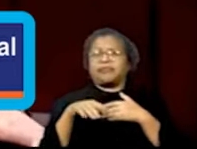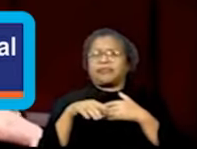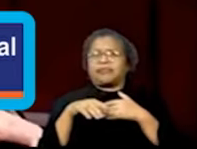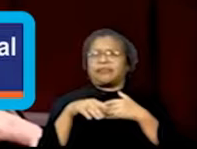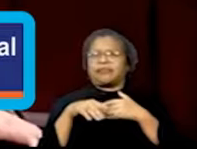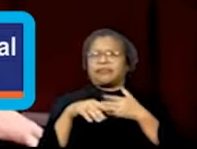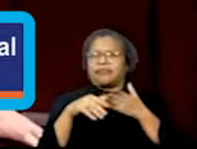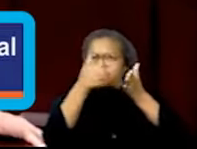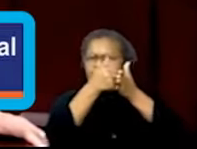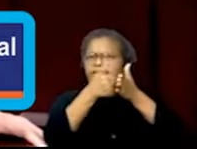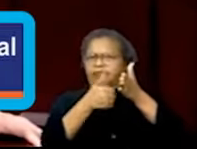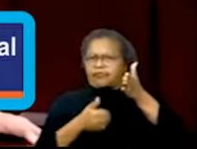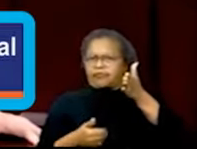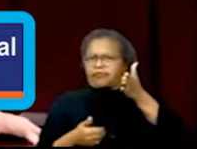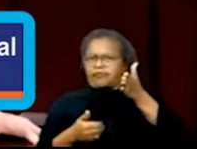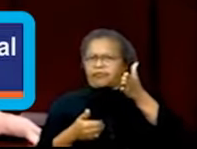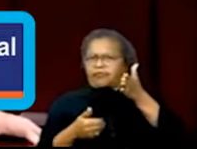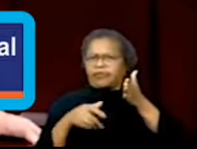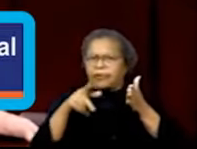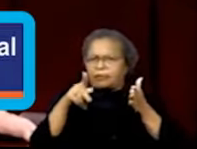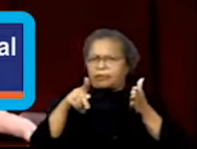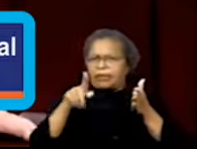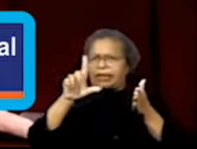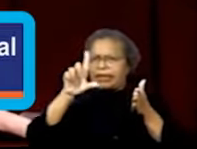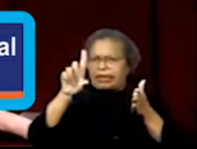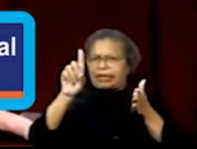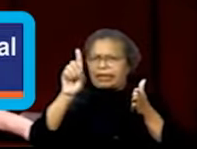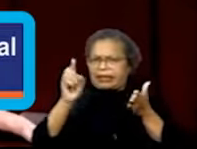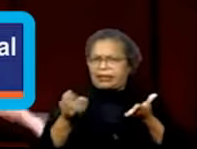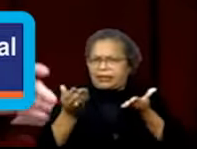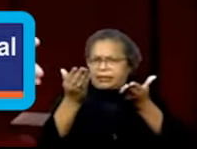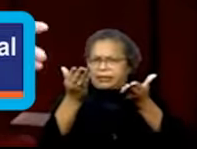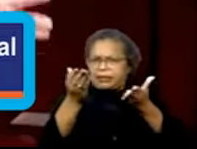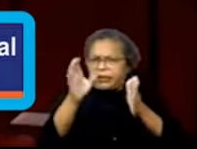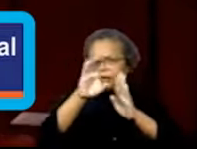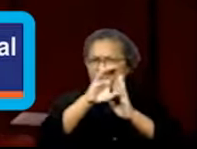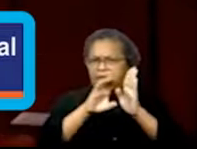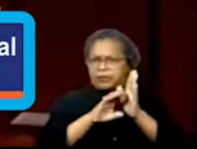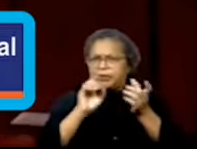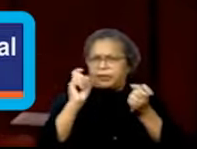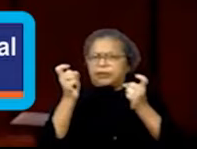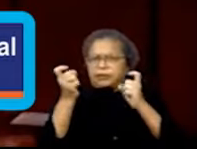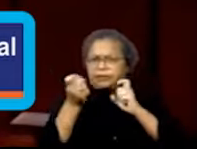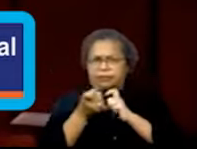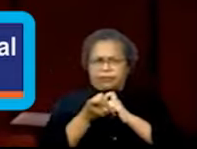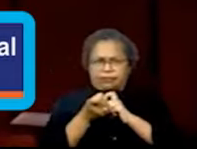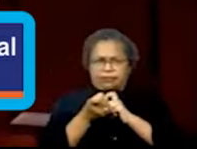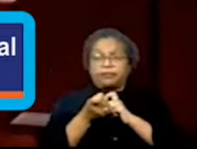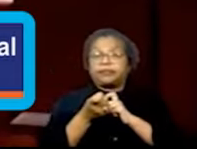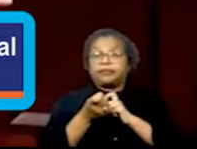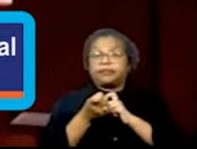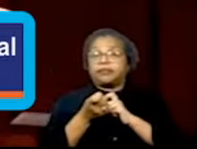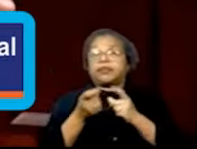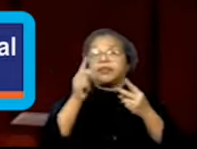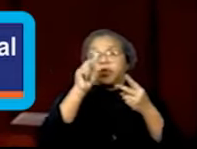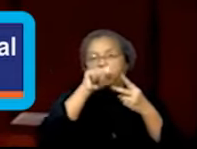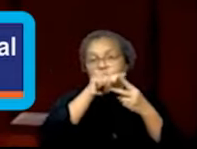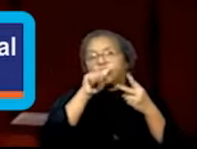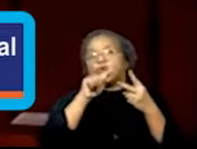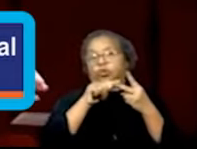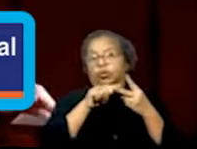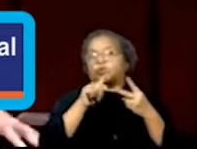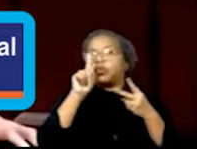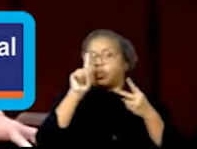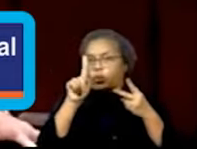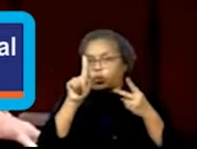propuesta de reforma que haya hecho el Partido de la Liberación Dominicana. El Partido de la Liberación Dominicana ha hecho dos reformas, 2010 y